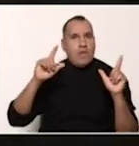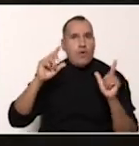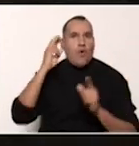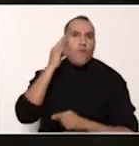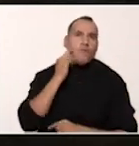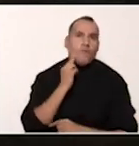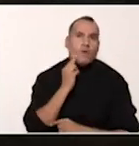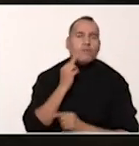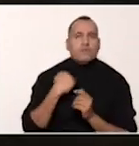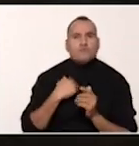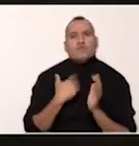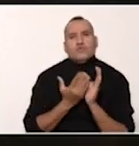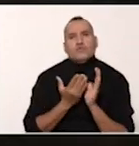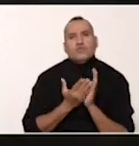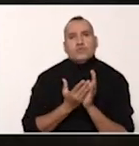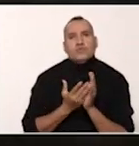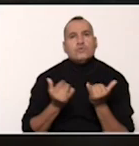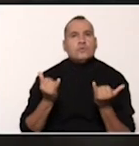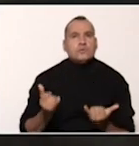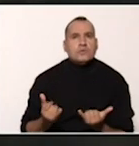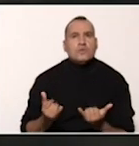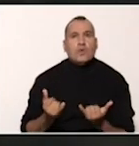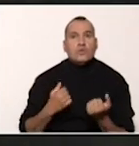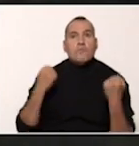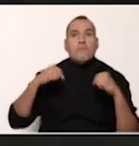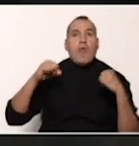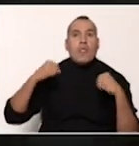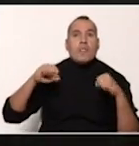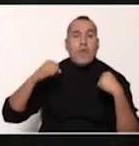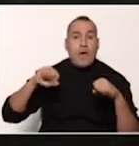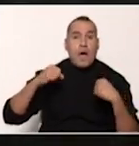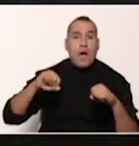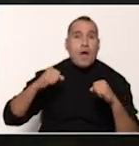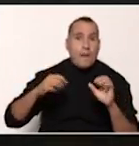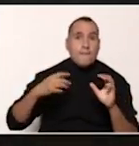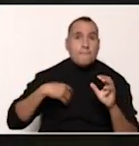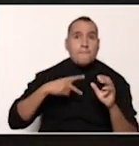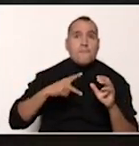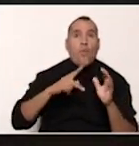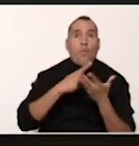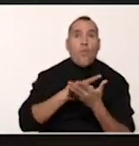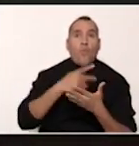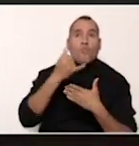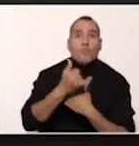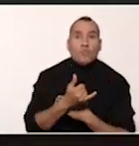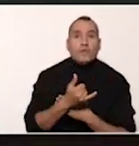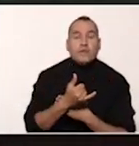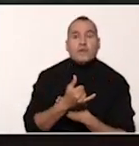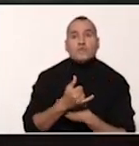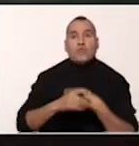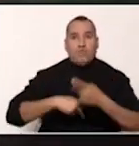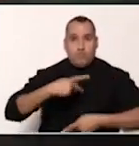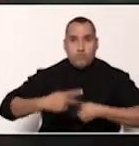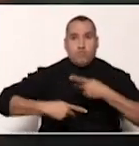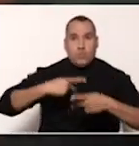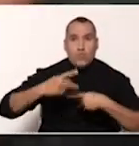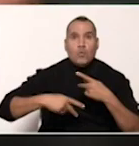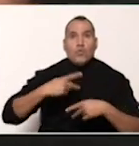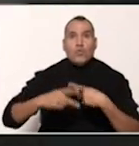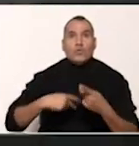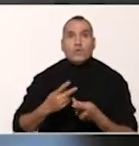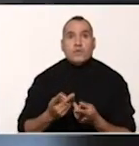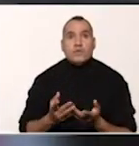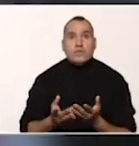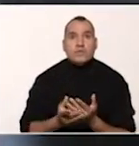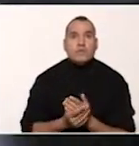Bolívar. Actualmente me encuentro en el proceso de pasantía desde casa, trabajando con el proyecto de patios productivos. Hoy estaremos hablando